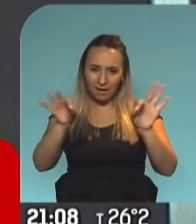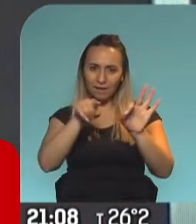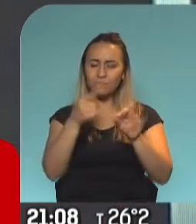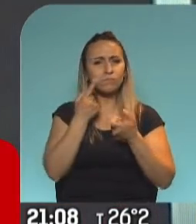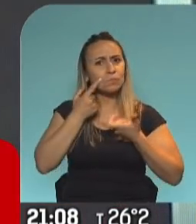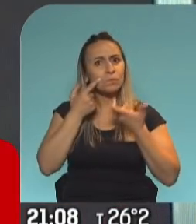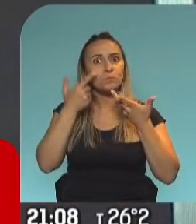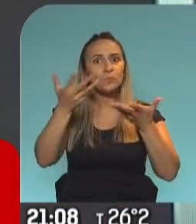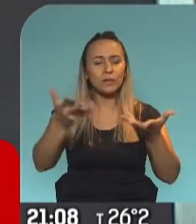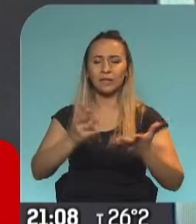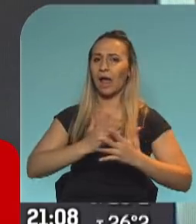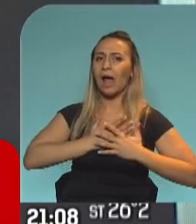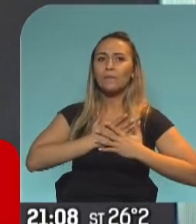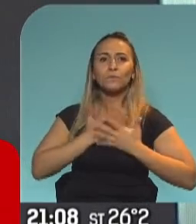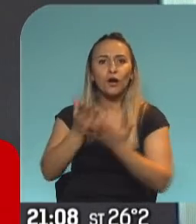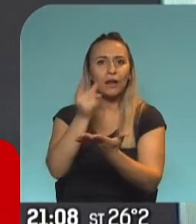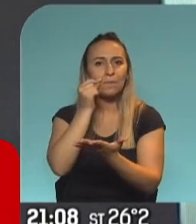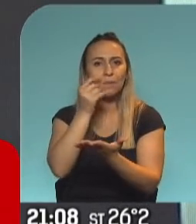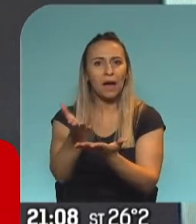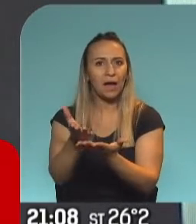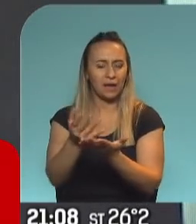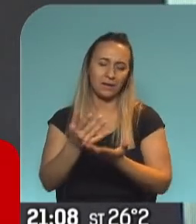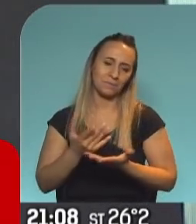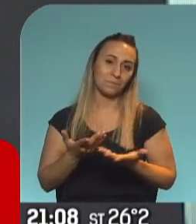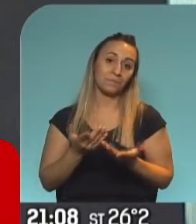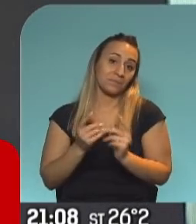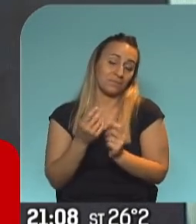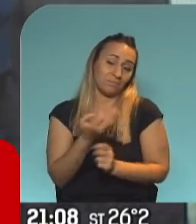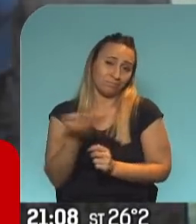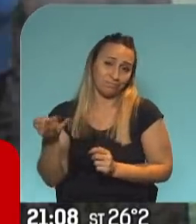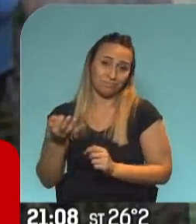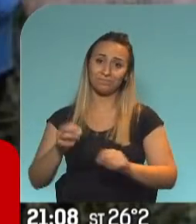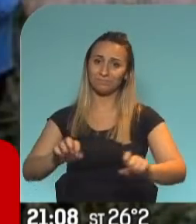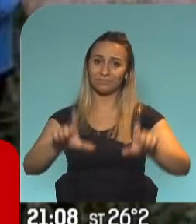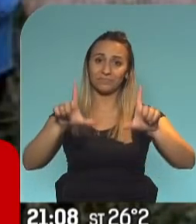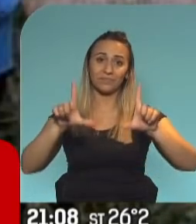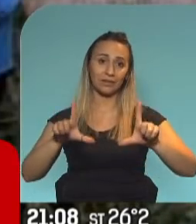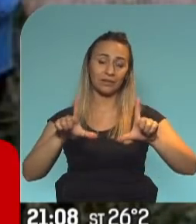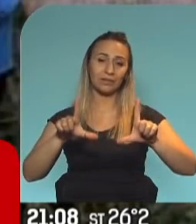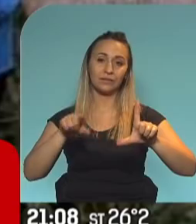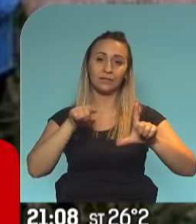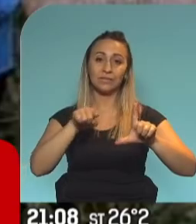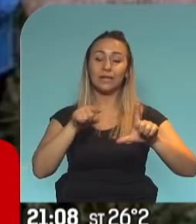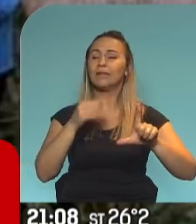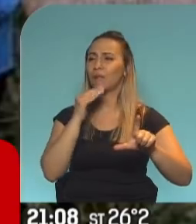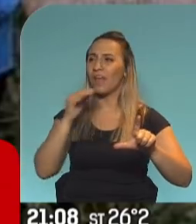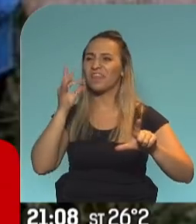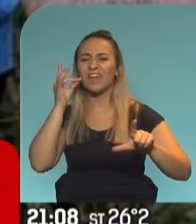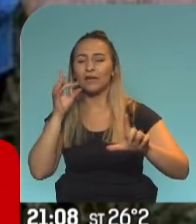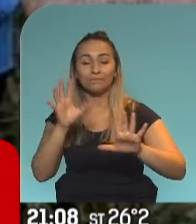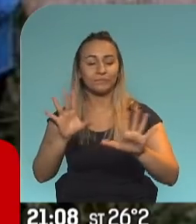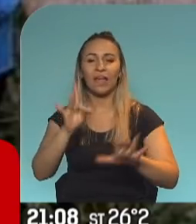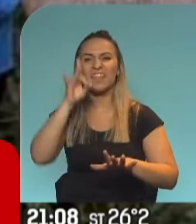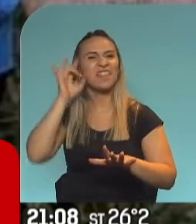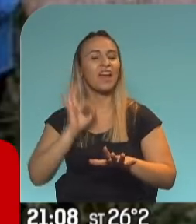amor hacia su papá. Y la imagen, como vos decís, Diego, Ariel, perdón, se me cruza Diego, no es imposible, ¿no? La emoción,